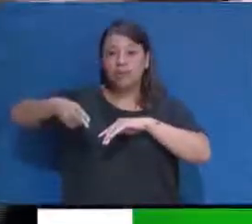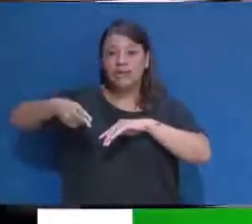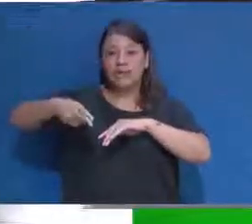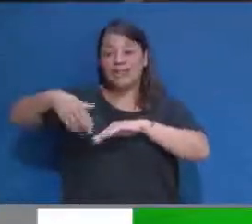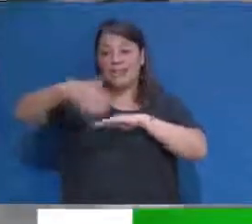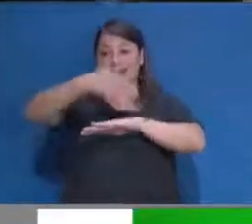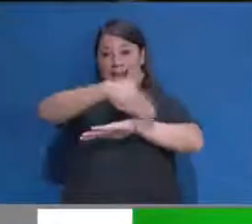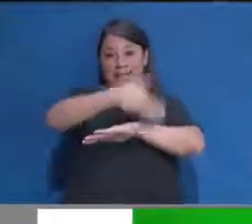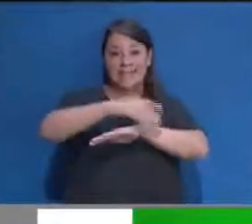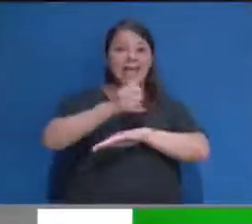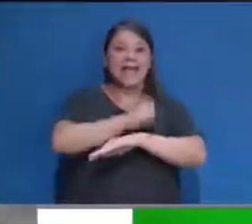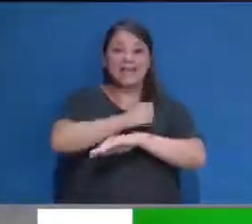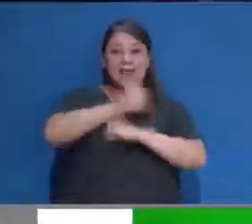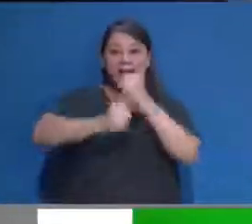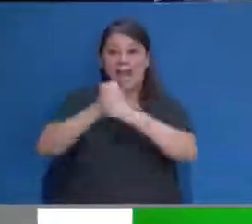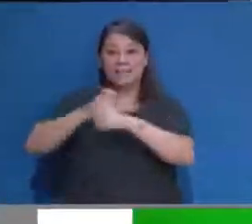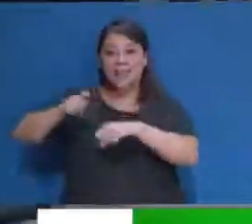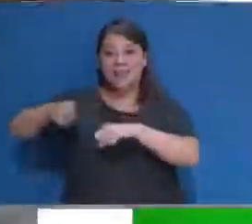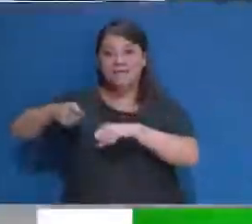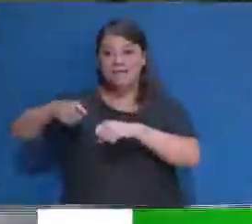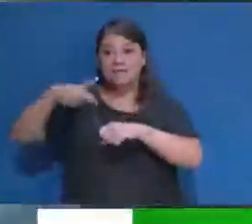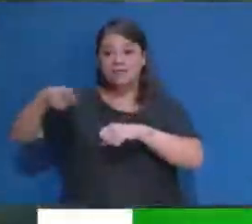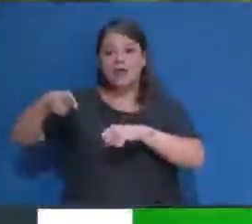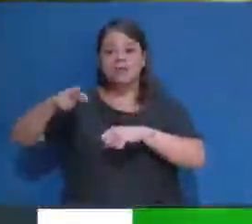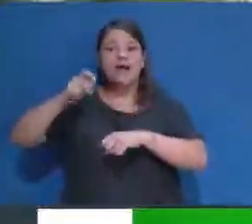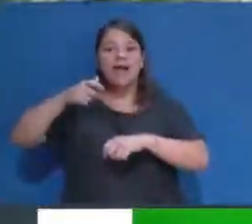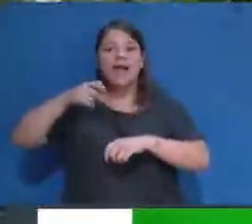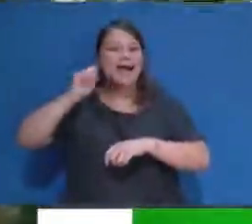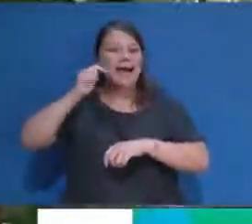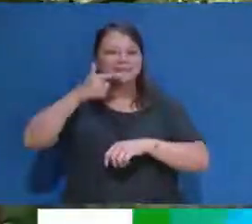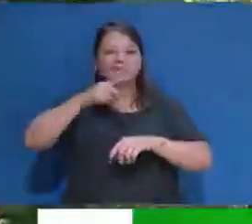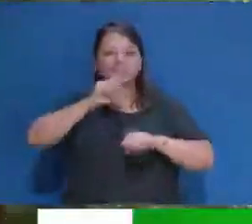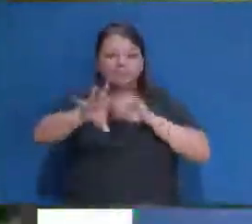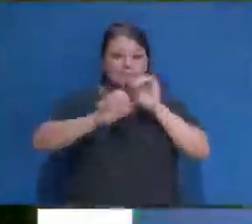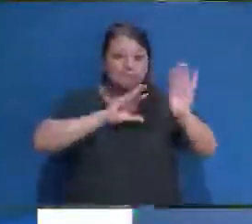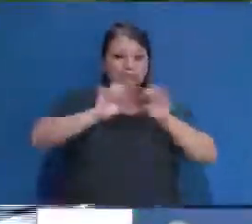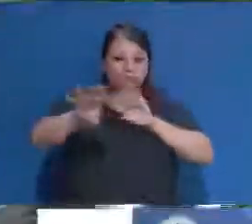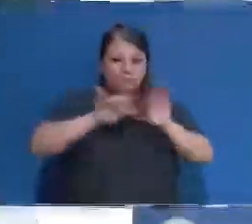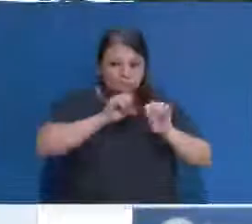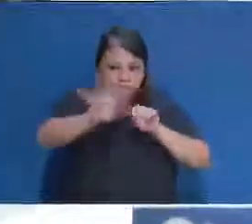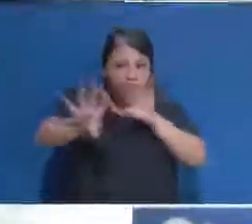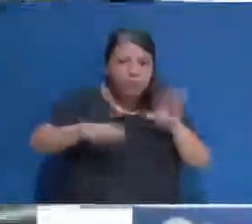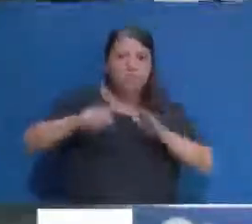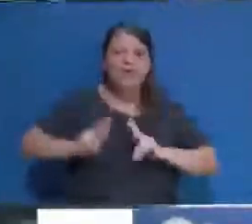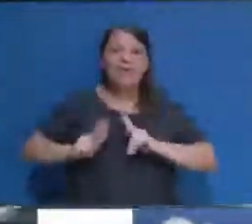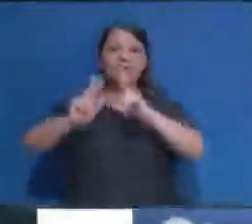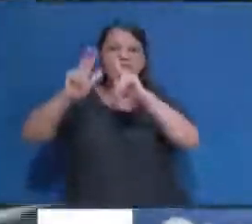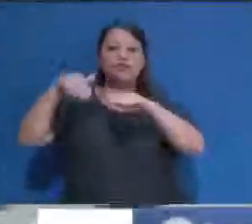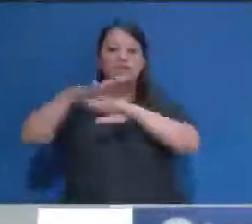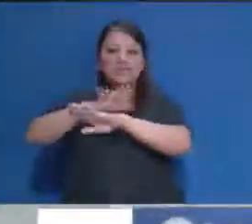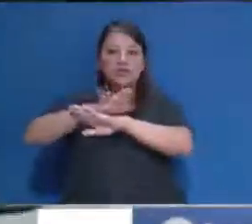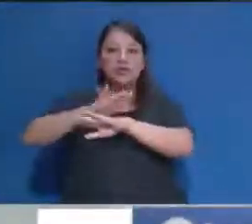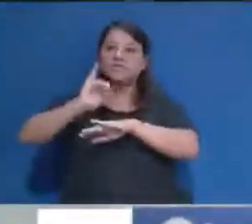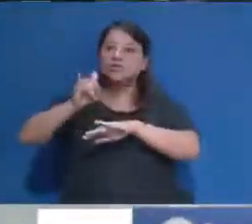catamarca hasta lavalle por lo que vos decías por una fuga de gas que se ha registrado en un edificio de pleno centro y por lo tanto han